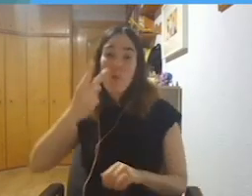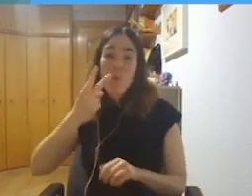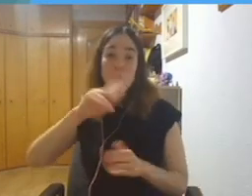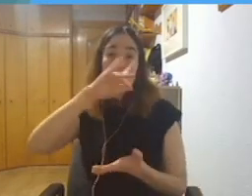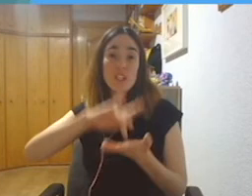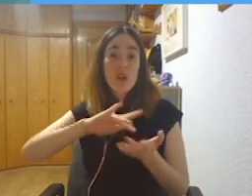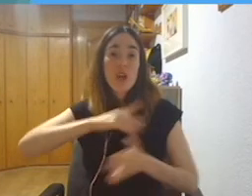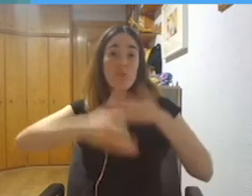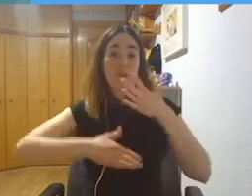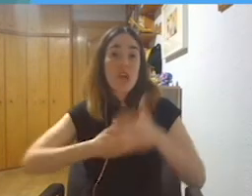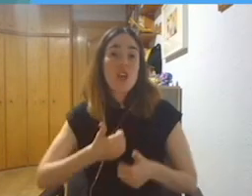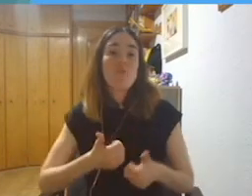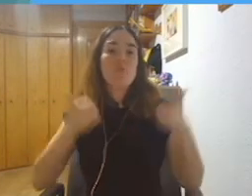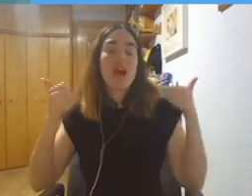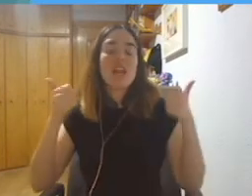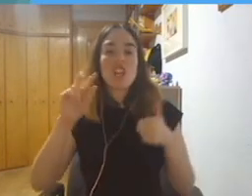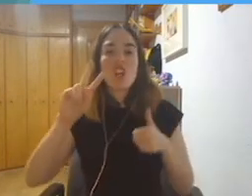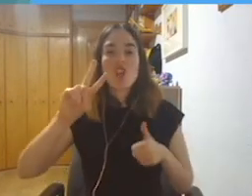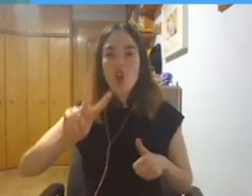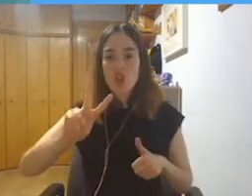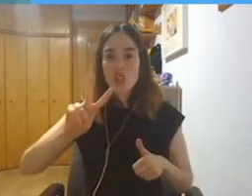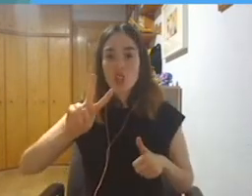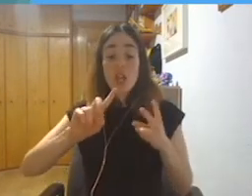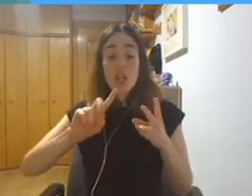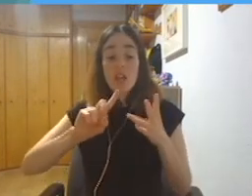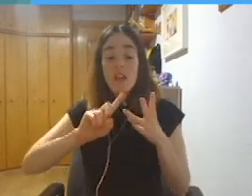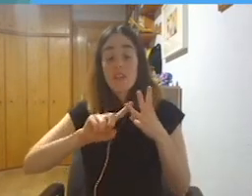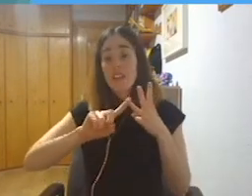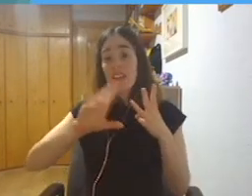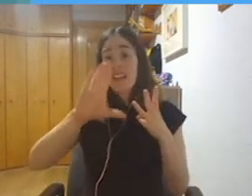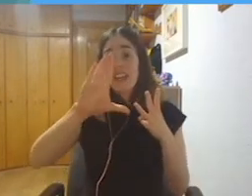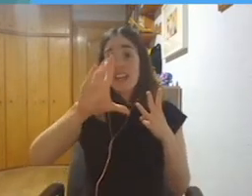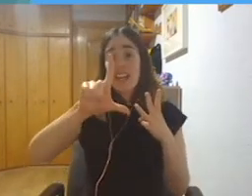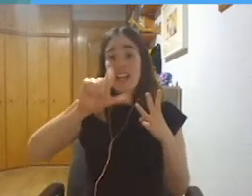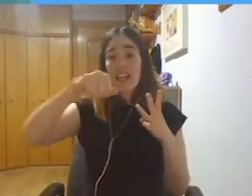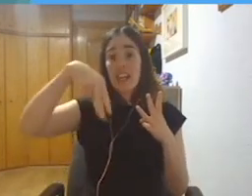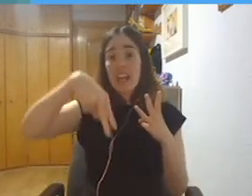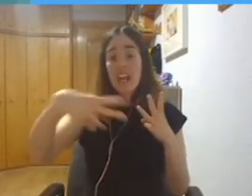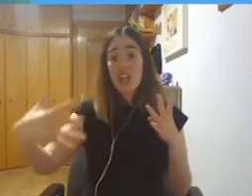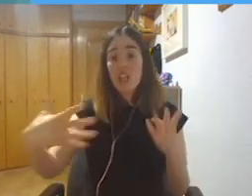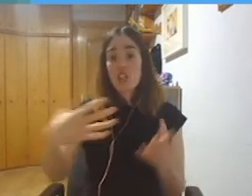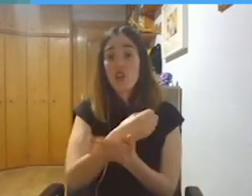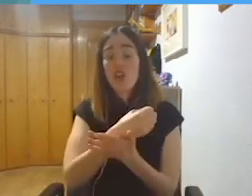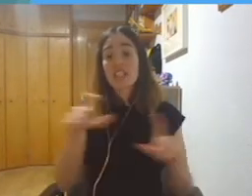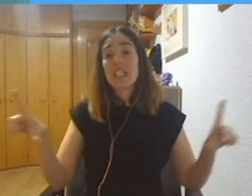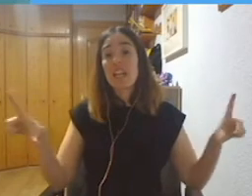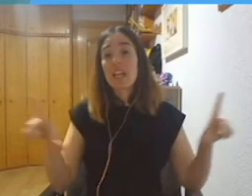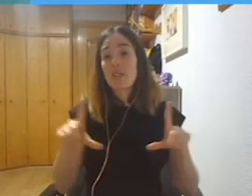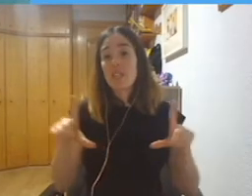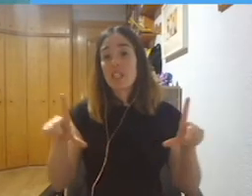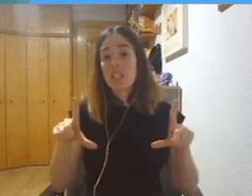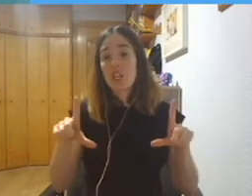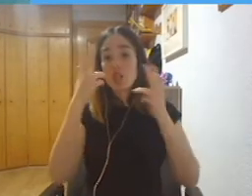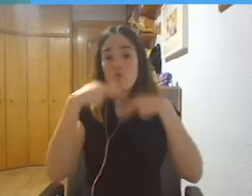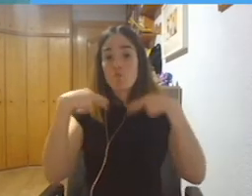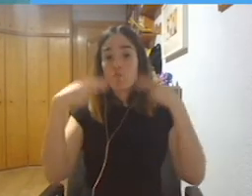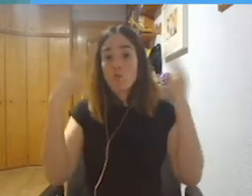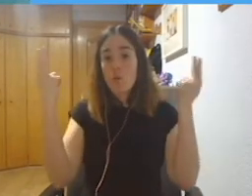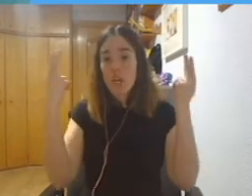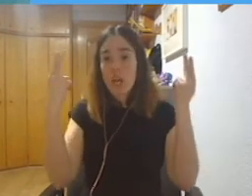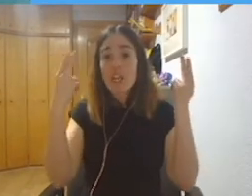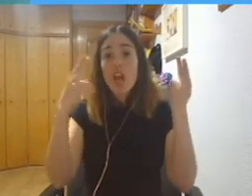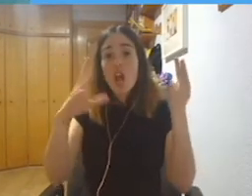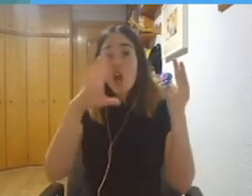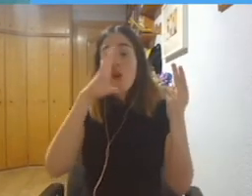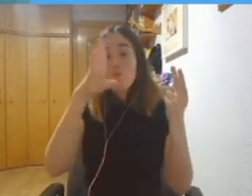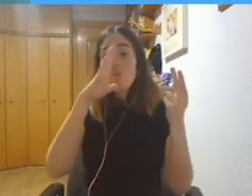a lengua de signos española fue la 2 y la tercera Clan. Todas ellas televisiones de ámbito público, pues son las